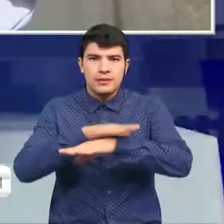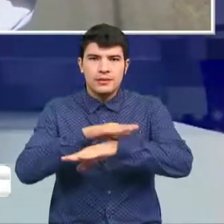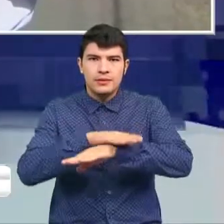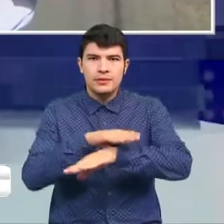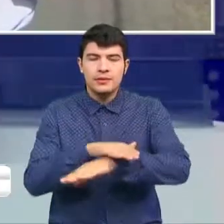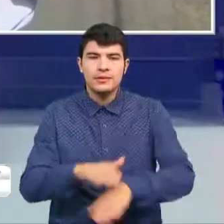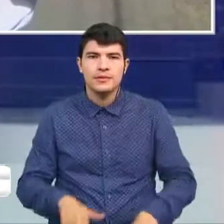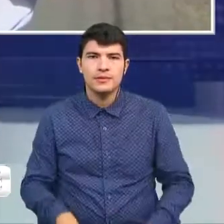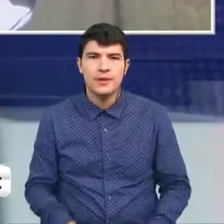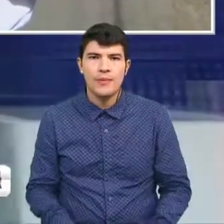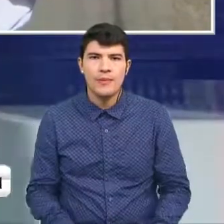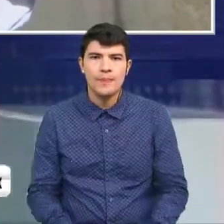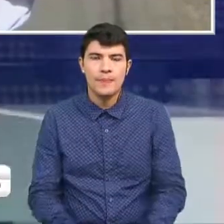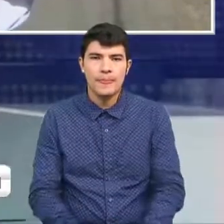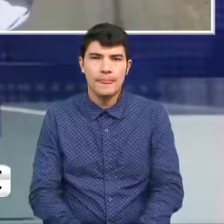castro para oriente noticias muy buenas tardes